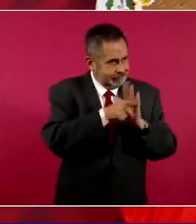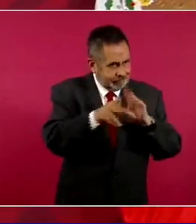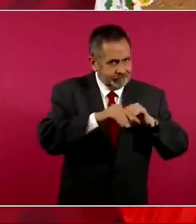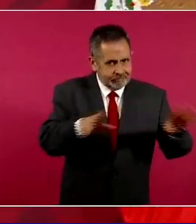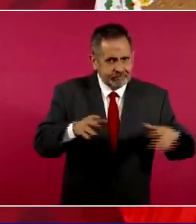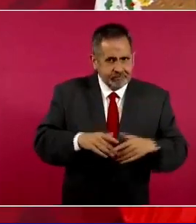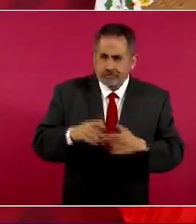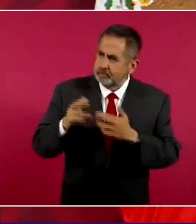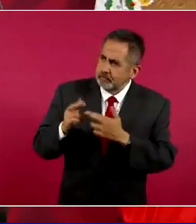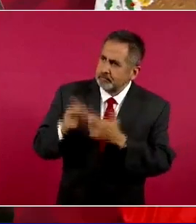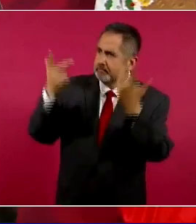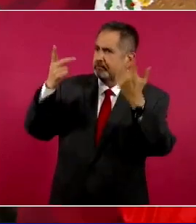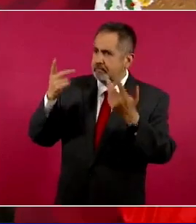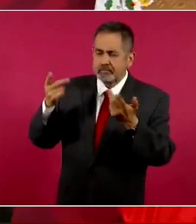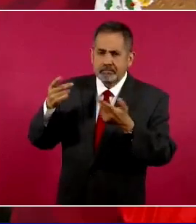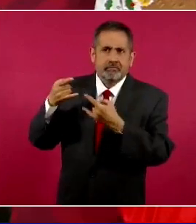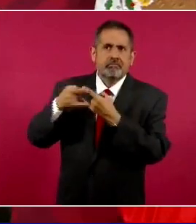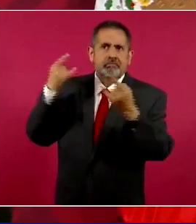un récord.